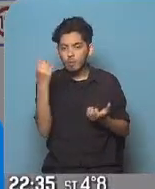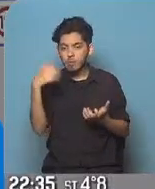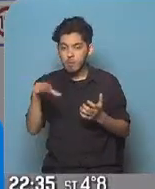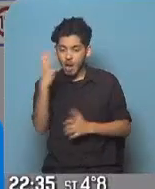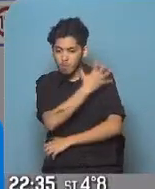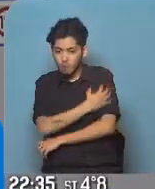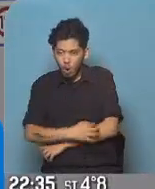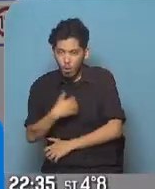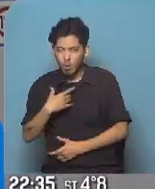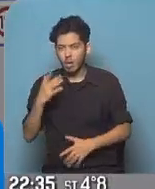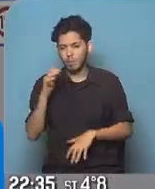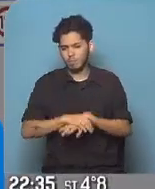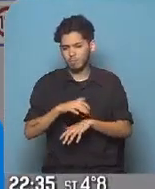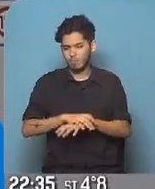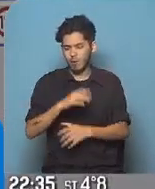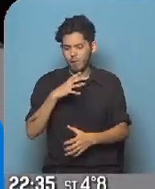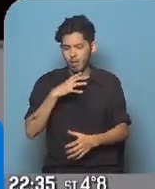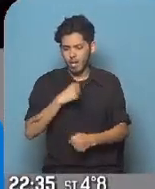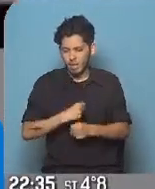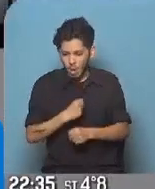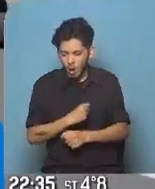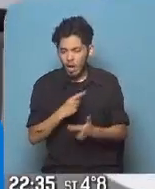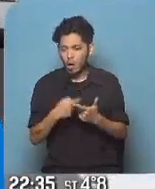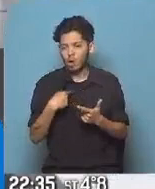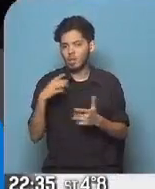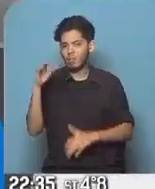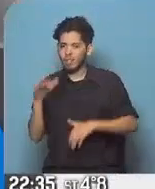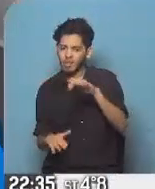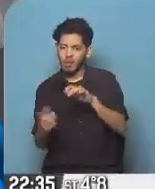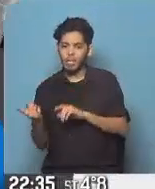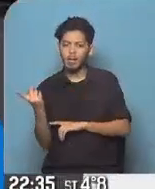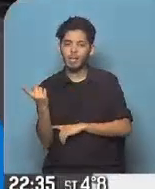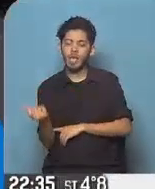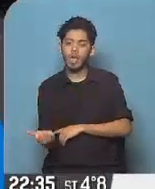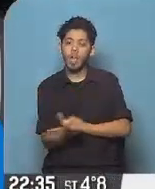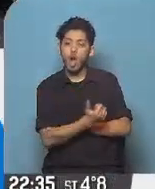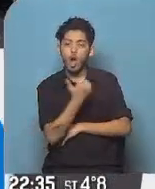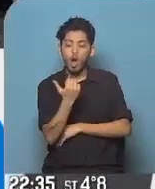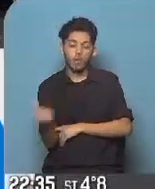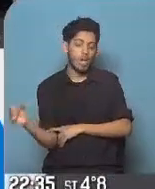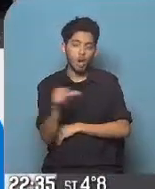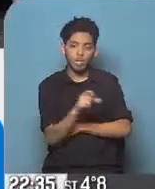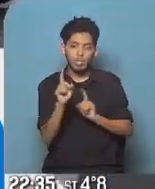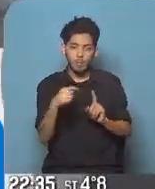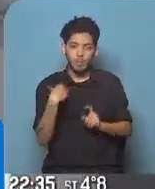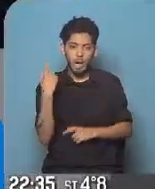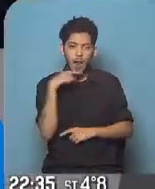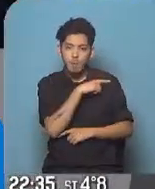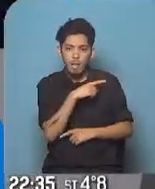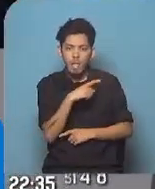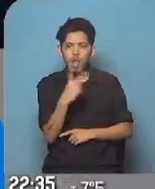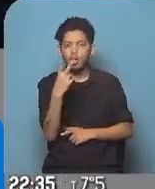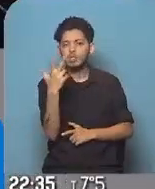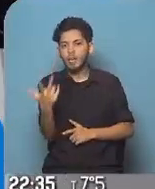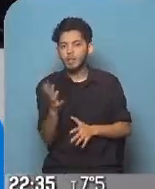más castigado por la desocupación, por, sí, la desigualdad, etcétera, que el oeste de Alemania. Mm. Es dos tercios hoy. O sea, se han acercado, pero todavía no está. Lo mismo